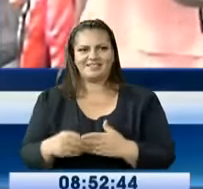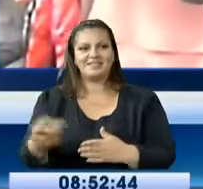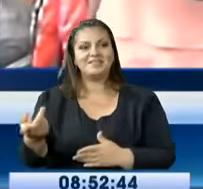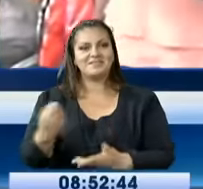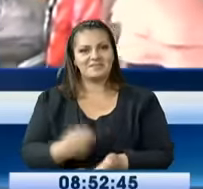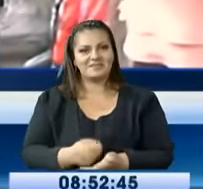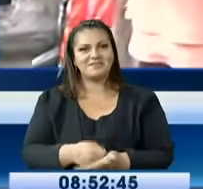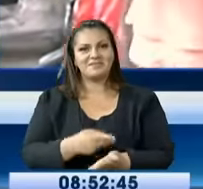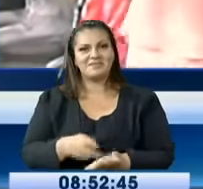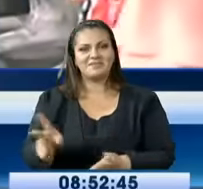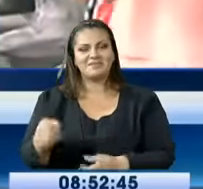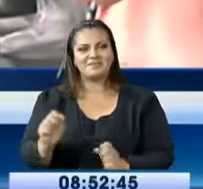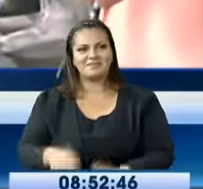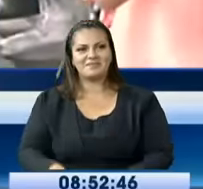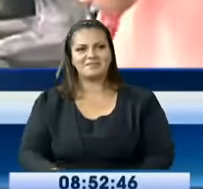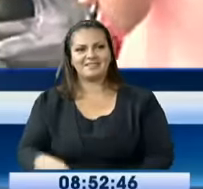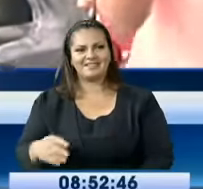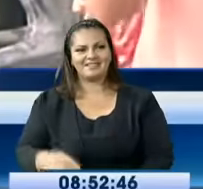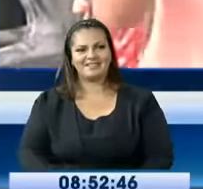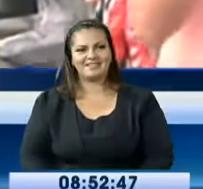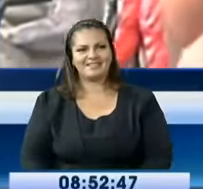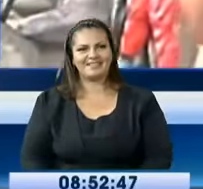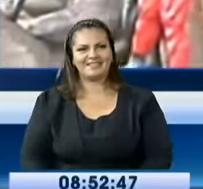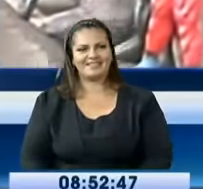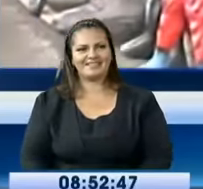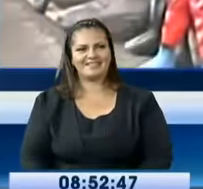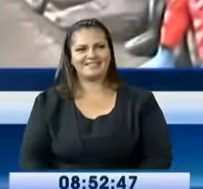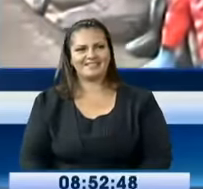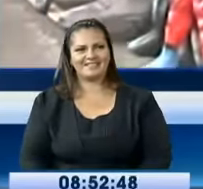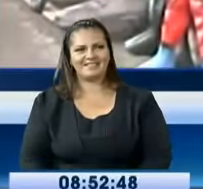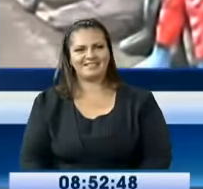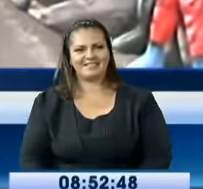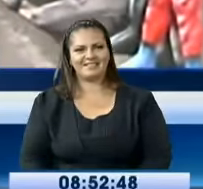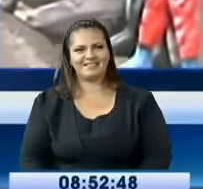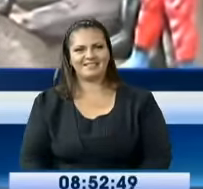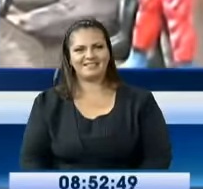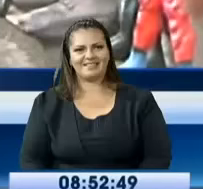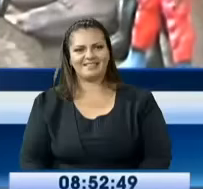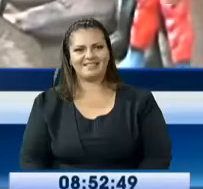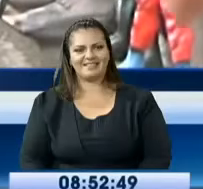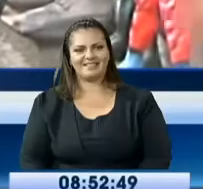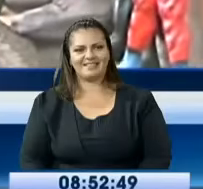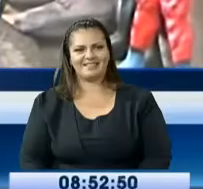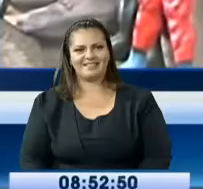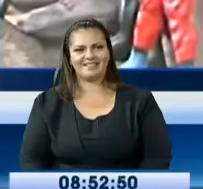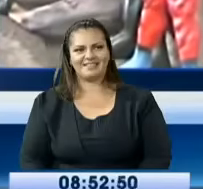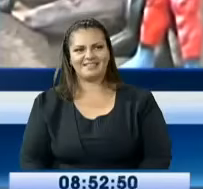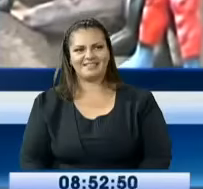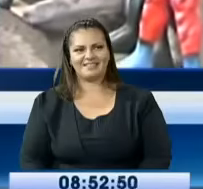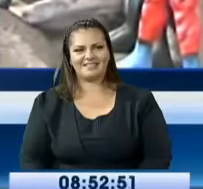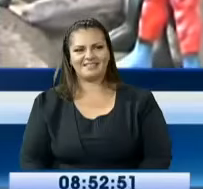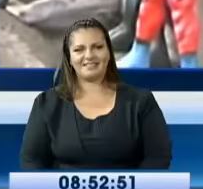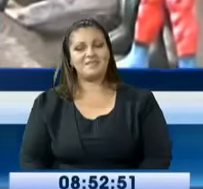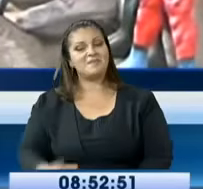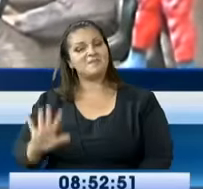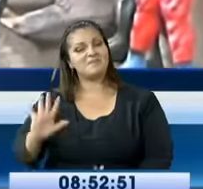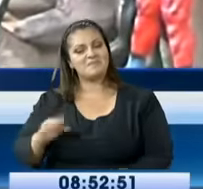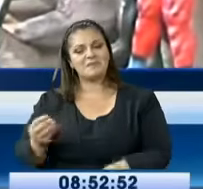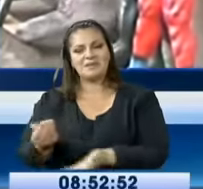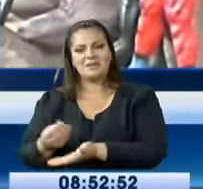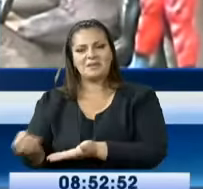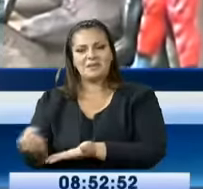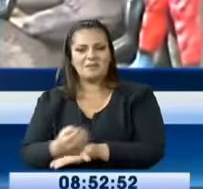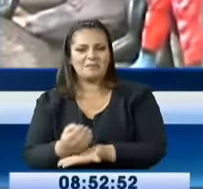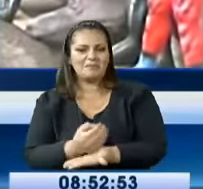vamos a culminar el enlace, Don Hugo, ya está. Vamos a hacer la... Como se dice normalmente, vamos a recoger entre todos, hacer la vaca para ver si le llevamos ese monigote, pero